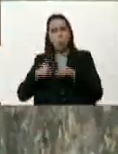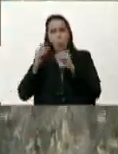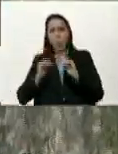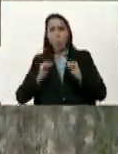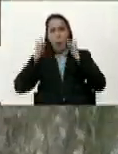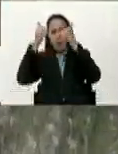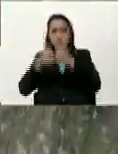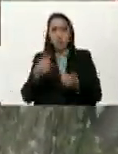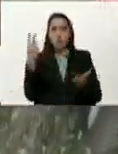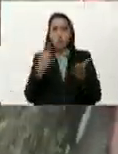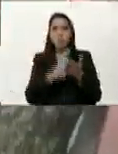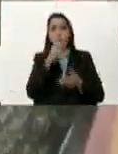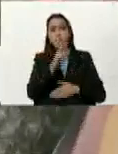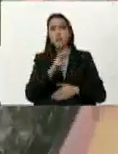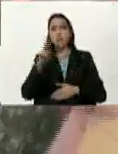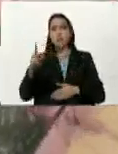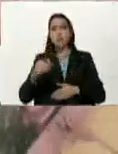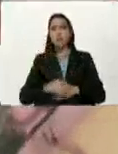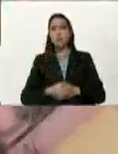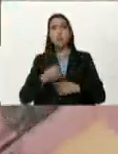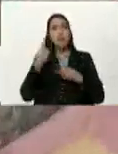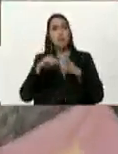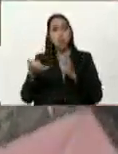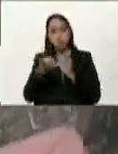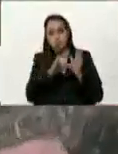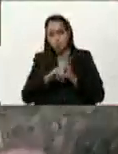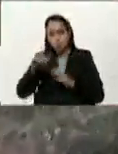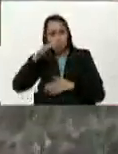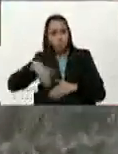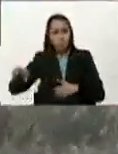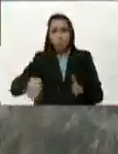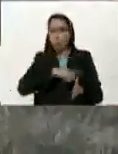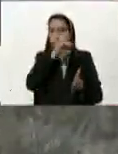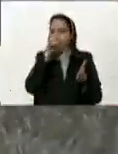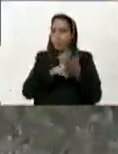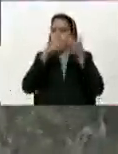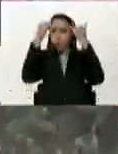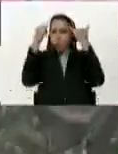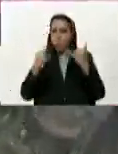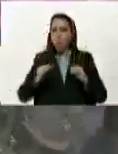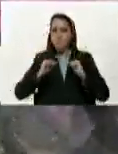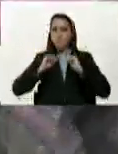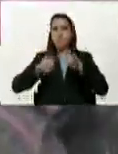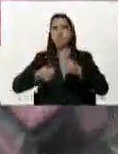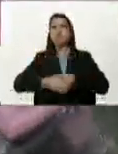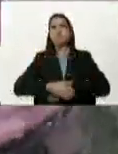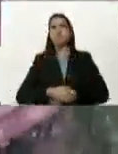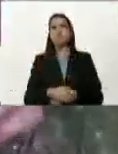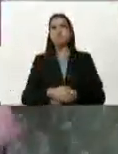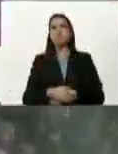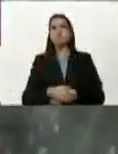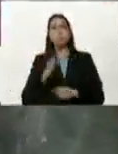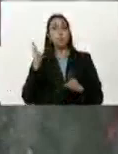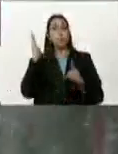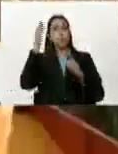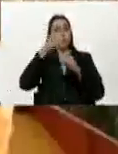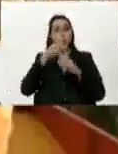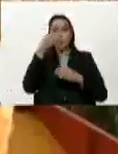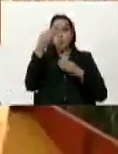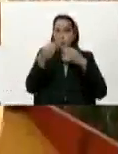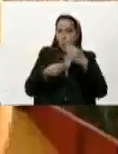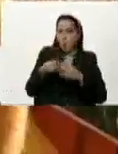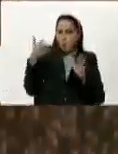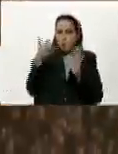2021 no solamente en esta finca sino en todo el estado guárico desde hoy empezamos la cosecha con una gran expectativa de seguir siendo